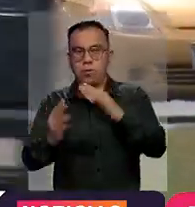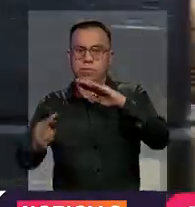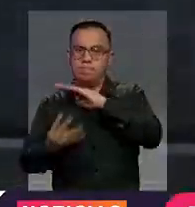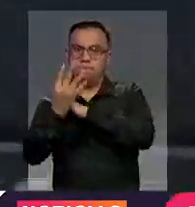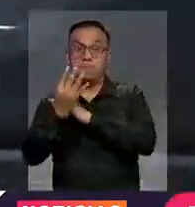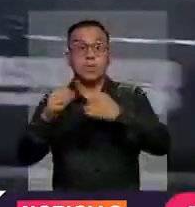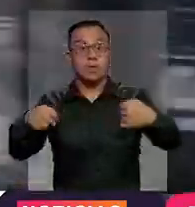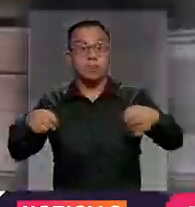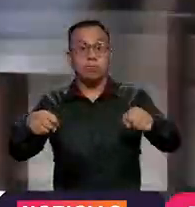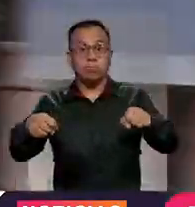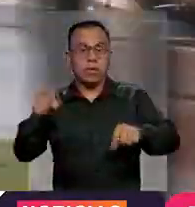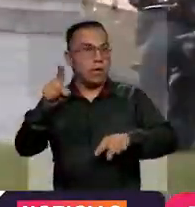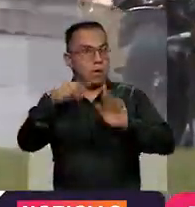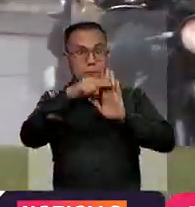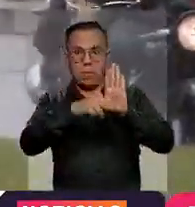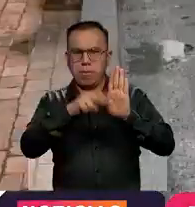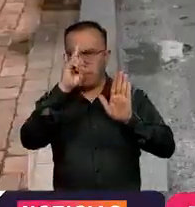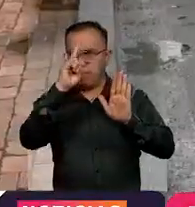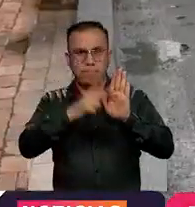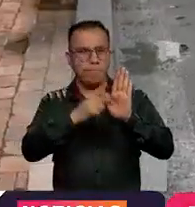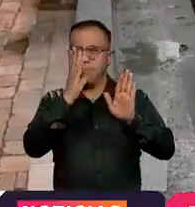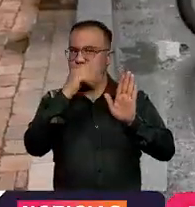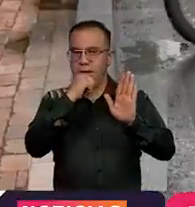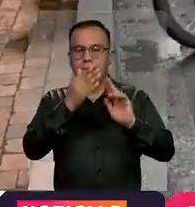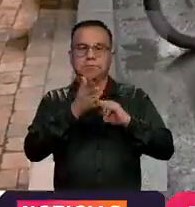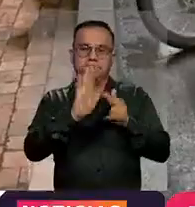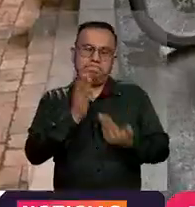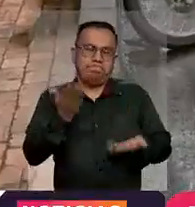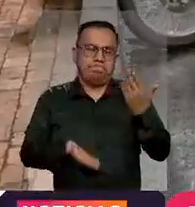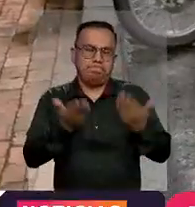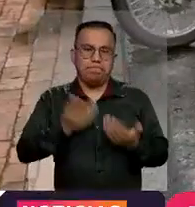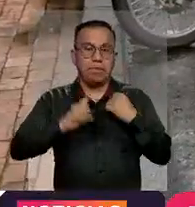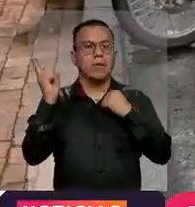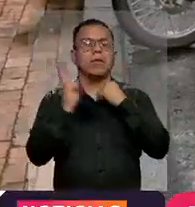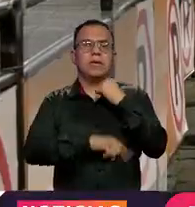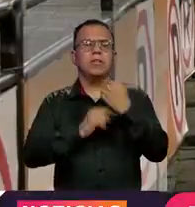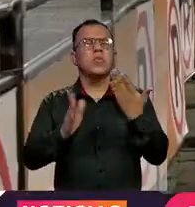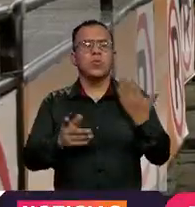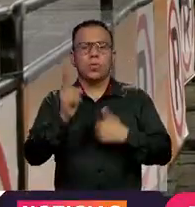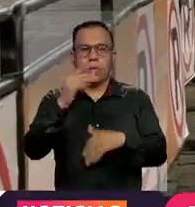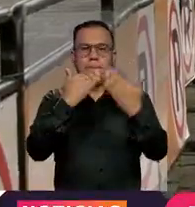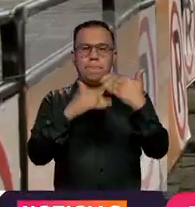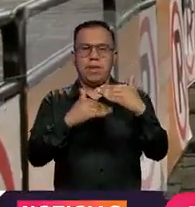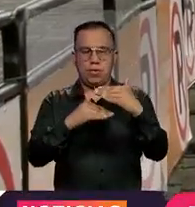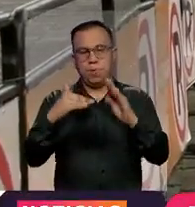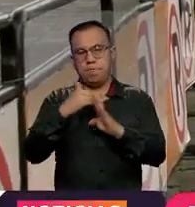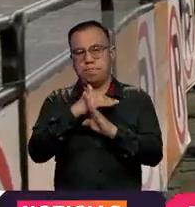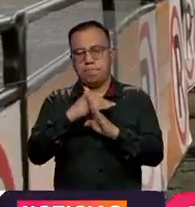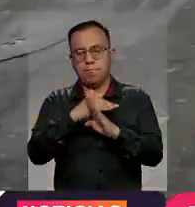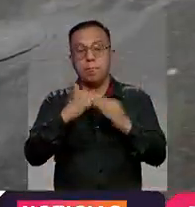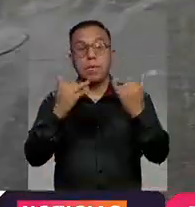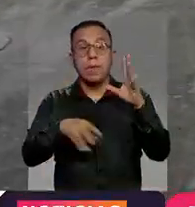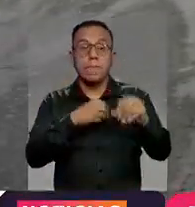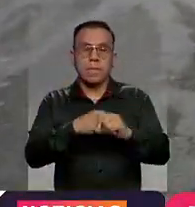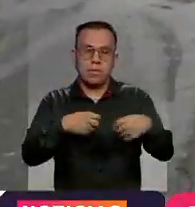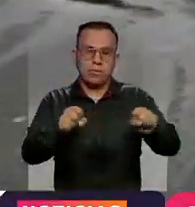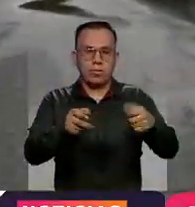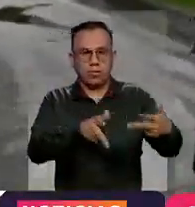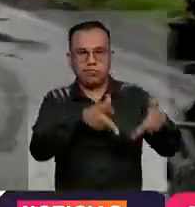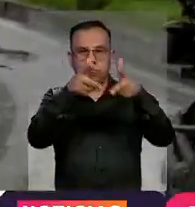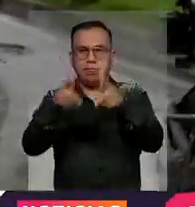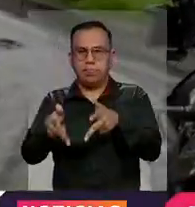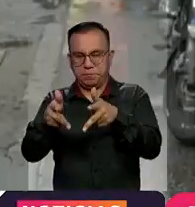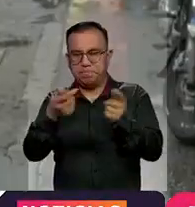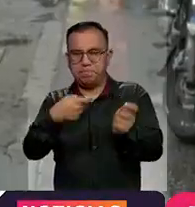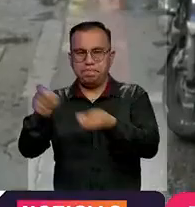Los motociclistas que incumplan la nueva normativa están sujetos a sanciones hasta por medio salario mínimo e inmovilización de la